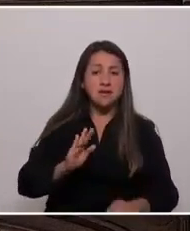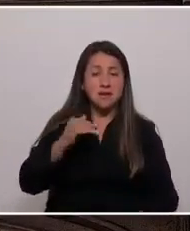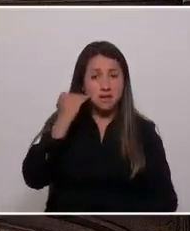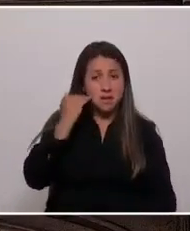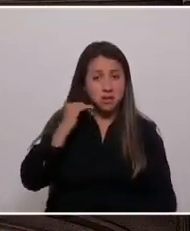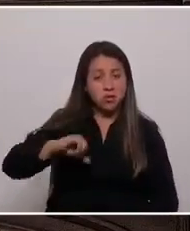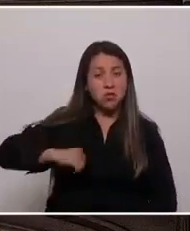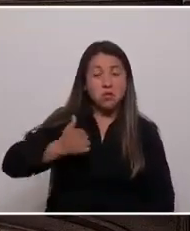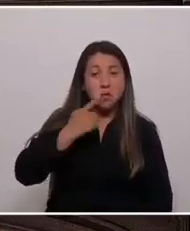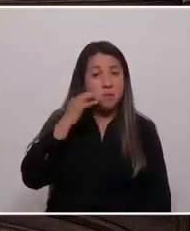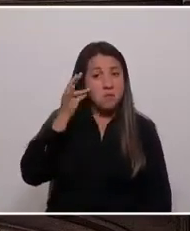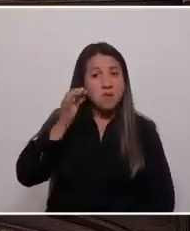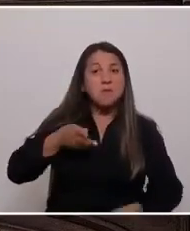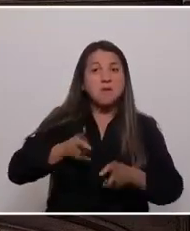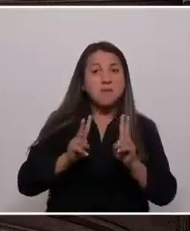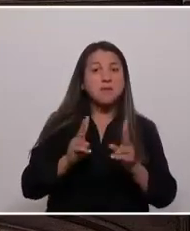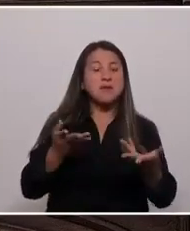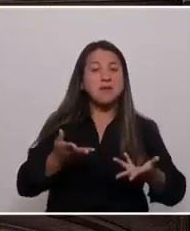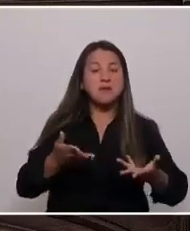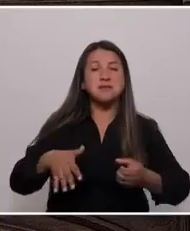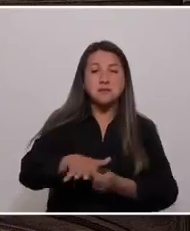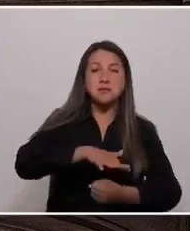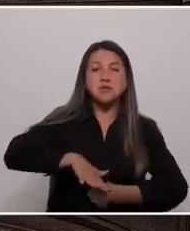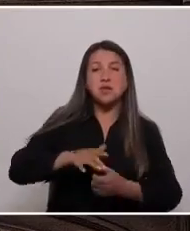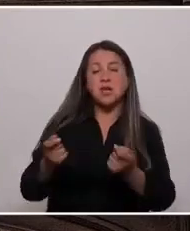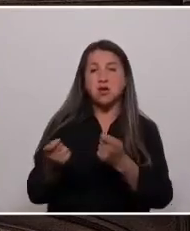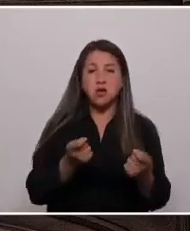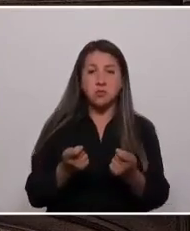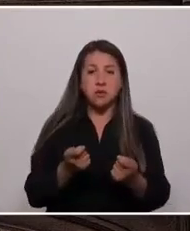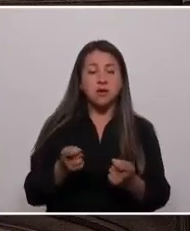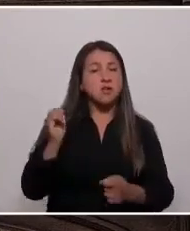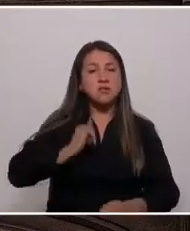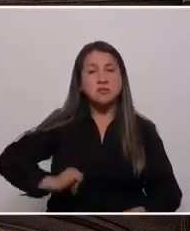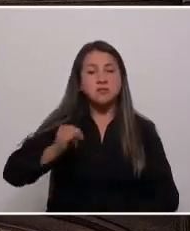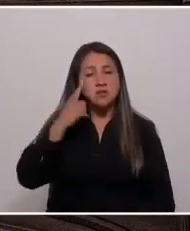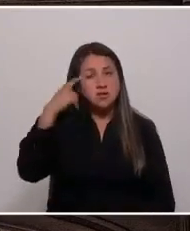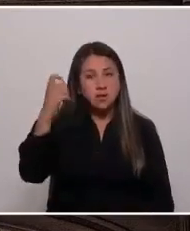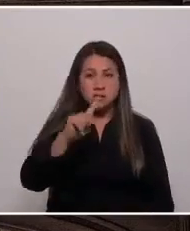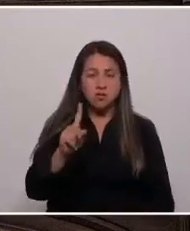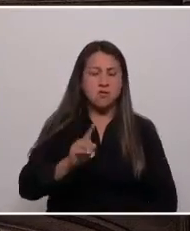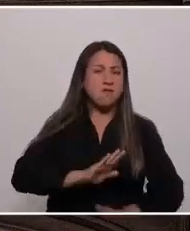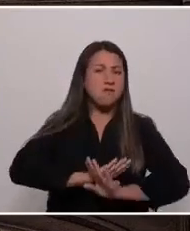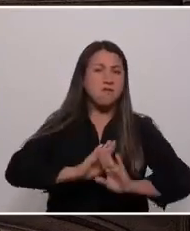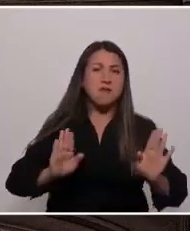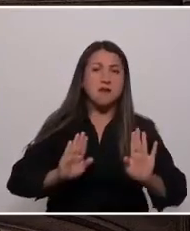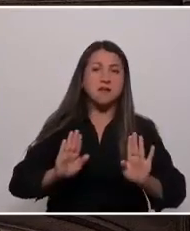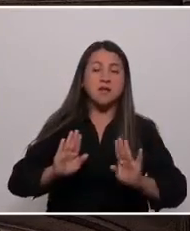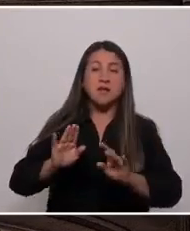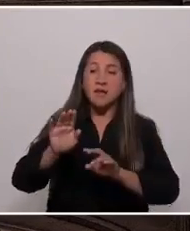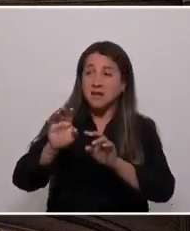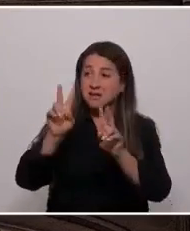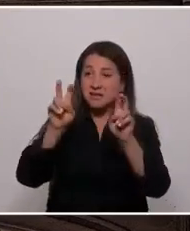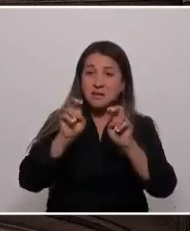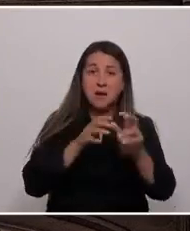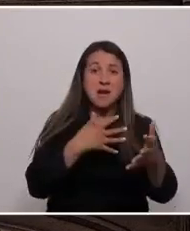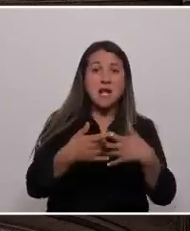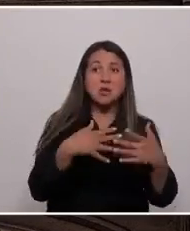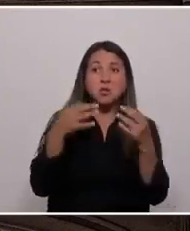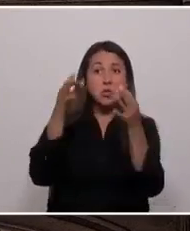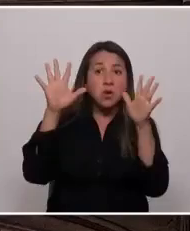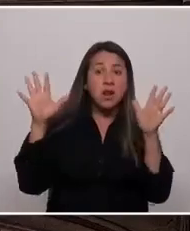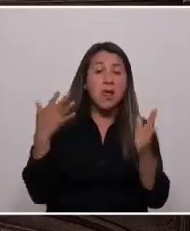aquellos que le permita su condición económica y no lo que siempre soñaron basta que con estos recursos naturales sean objeto de negociaciones a media noche